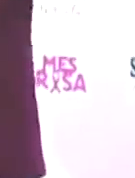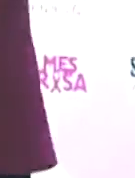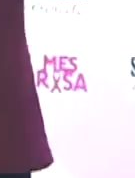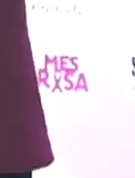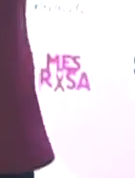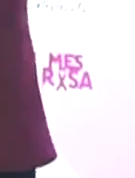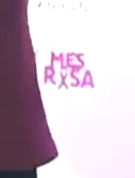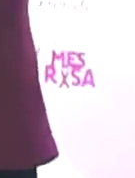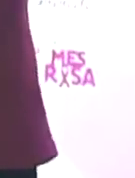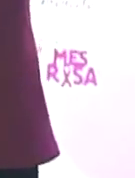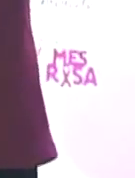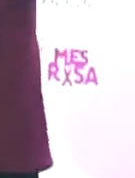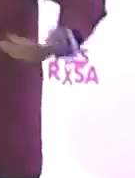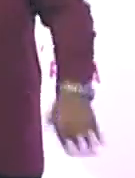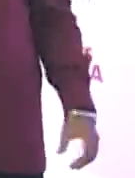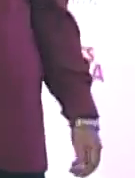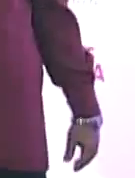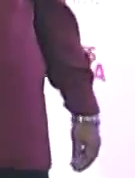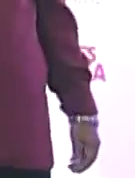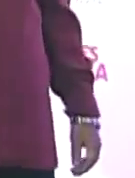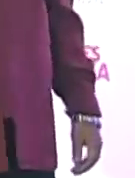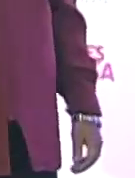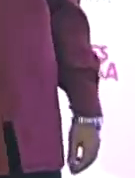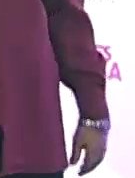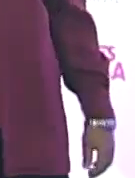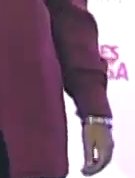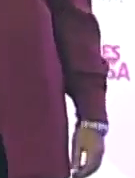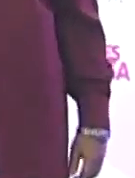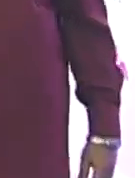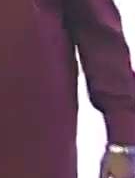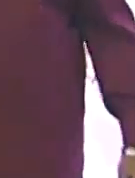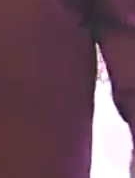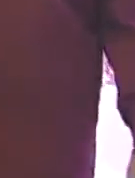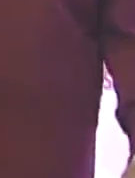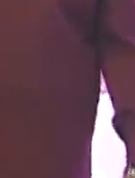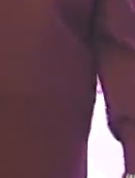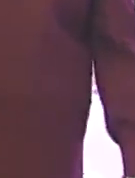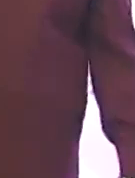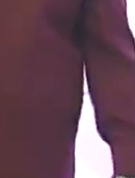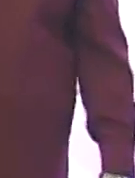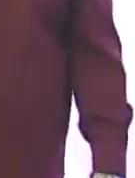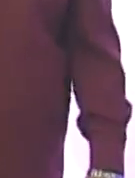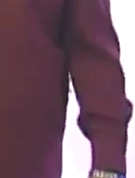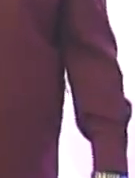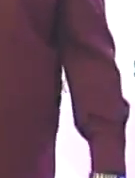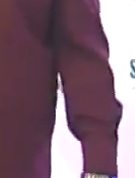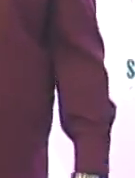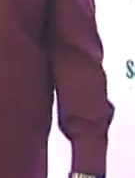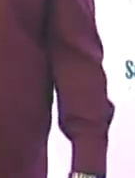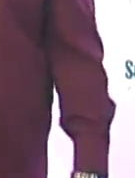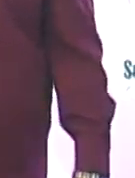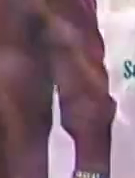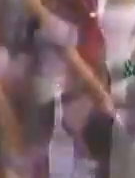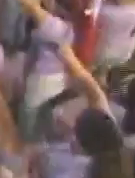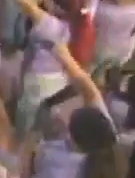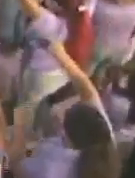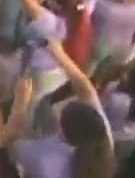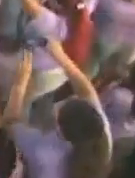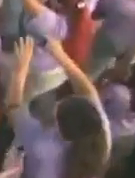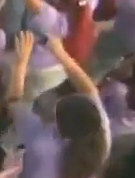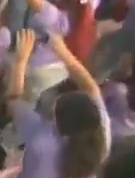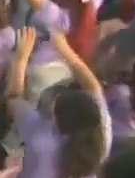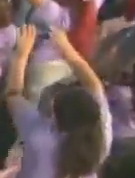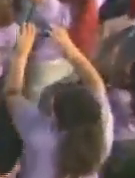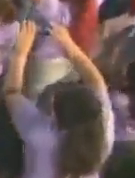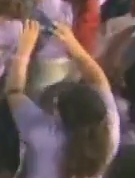Es el ambiente que se vive a esta hora. El saludo del jefe de Estado venezolano a quienes están acá en